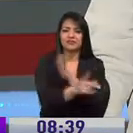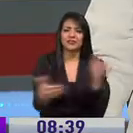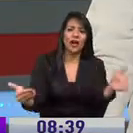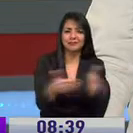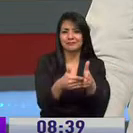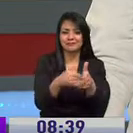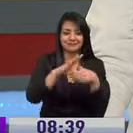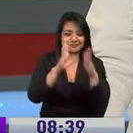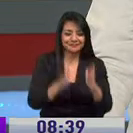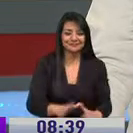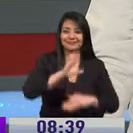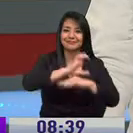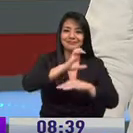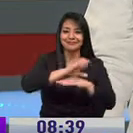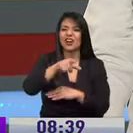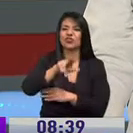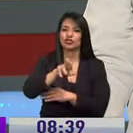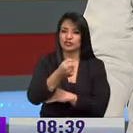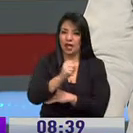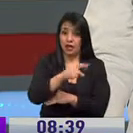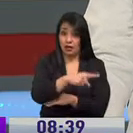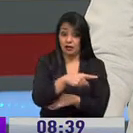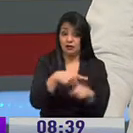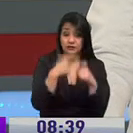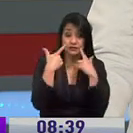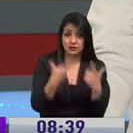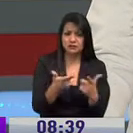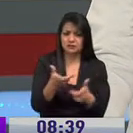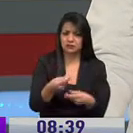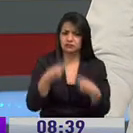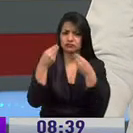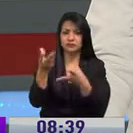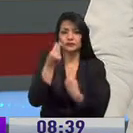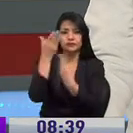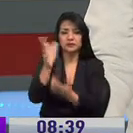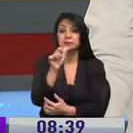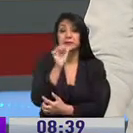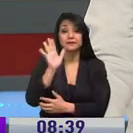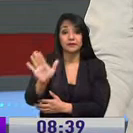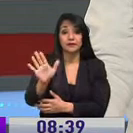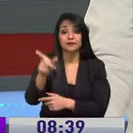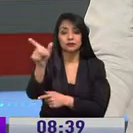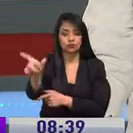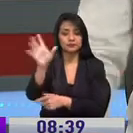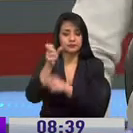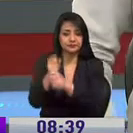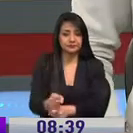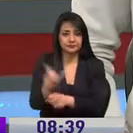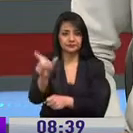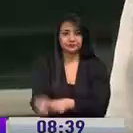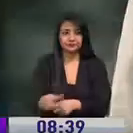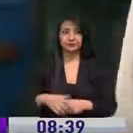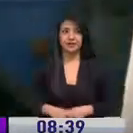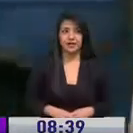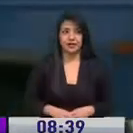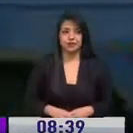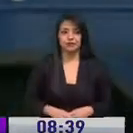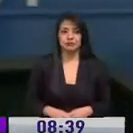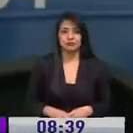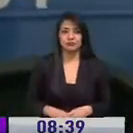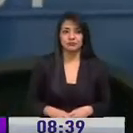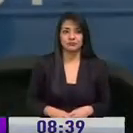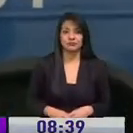canciller ecuatoriano José Valencia por supuestamente haber entregado información reservada del fundador de WikiLeaks.